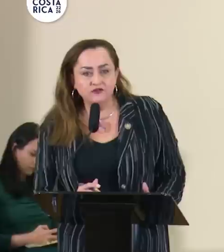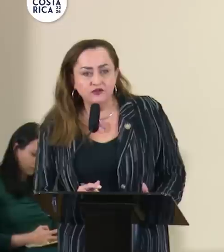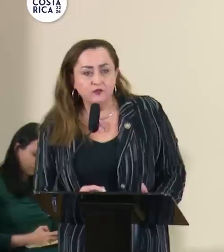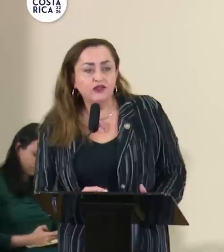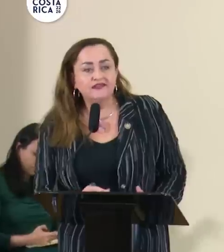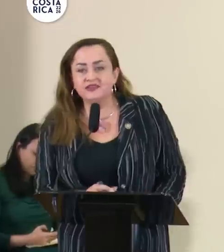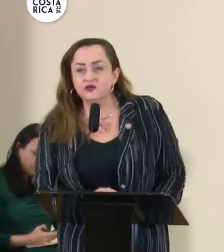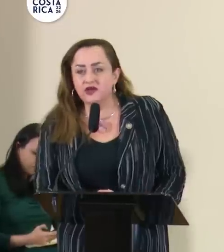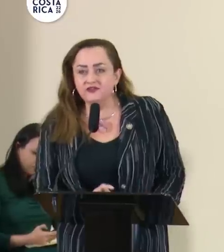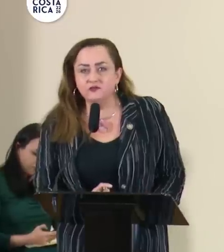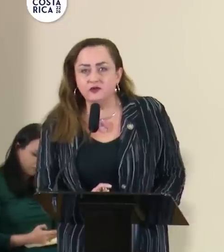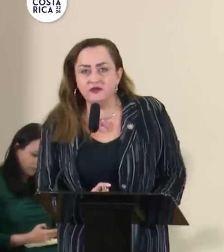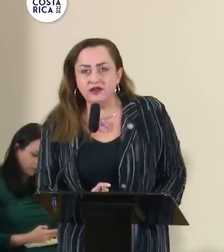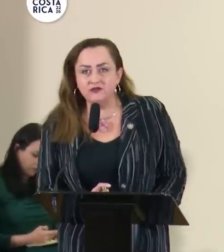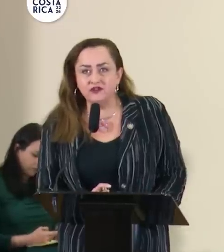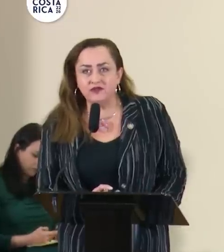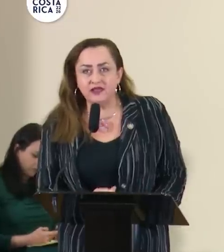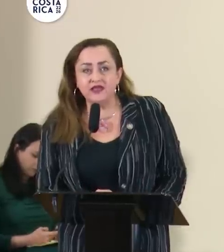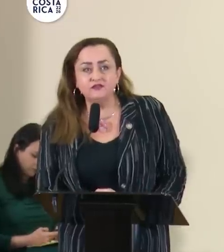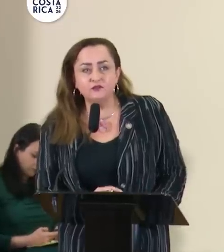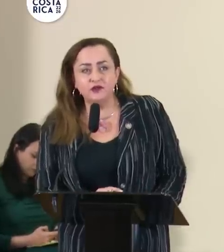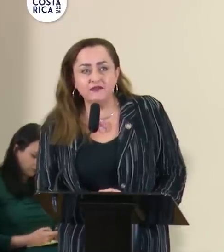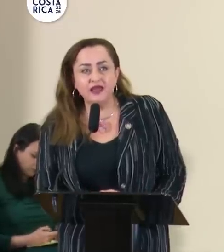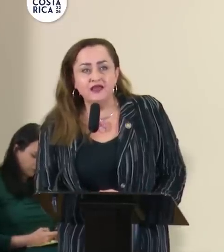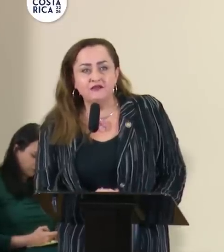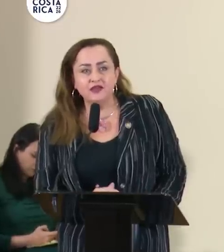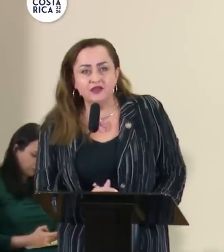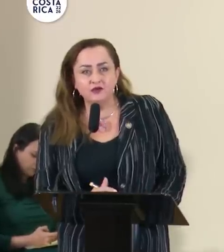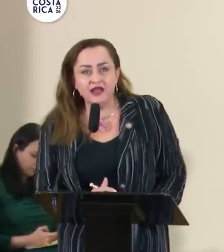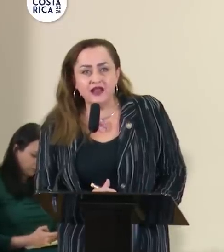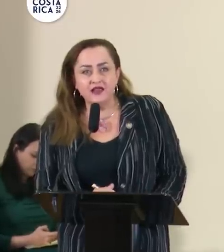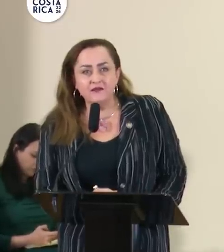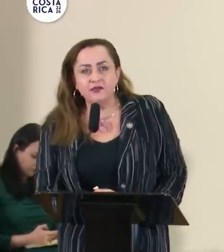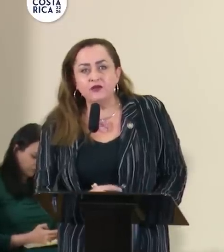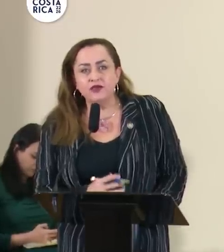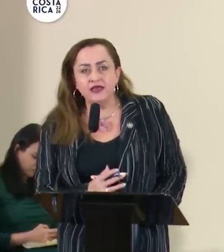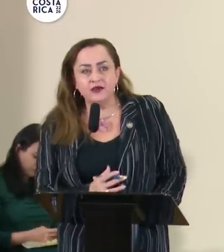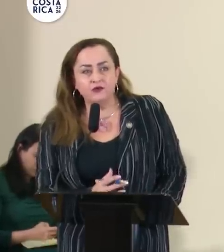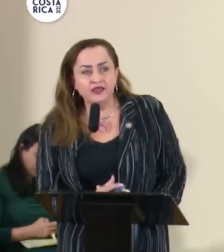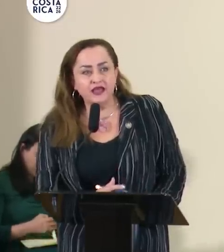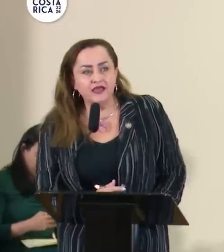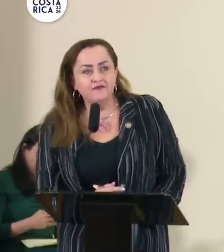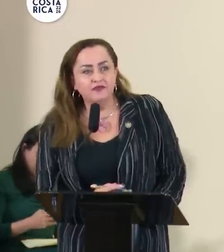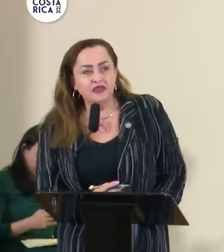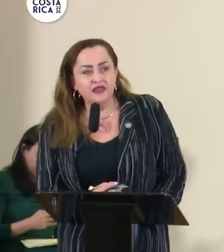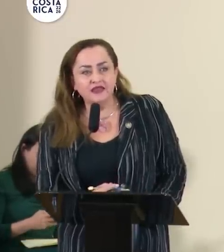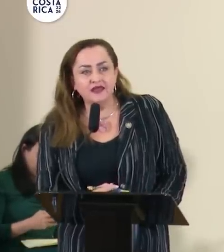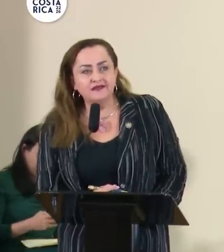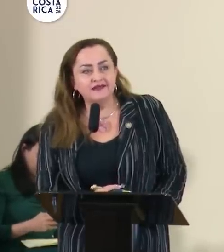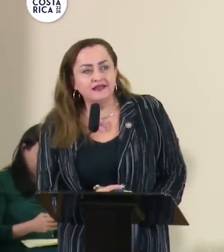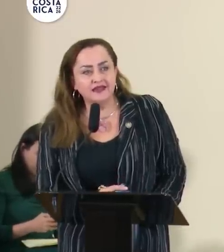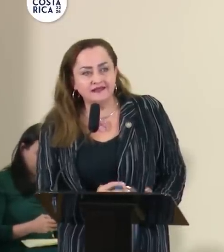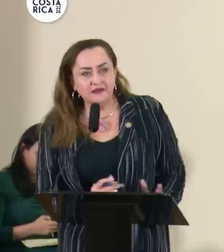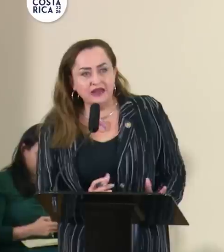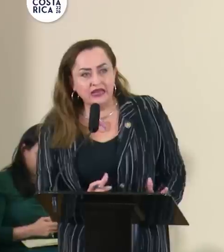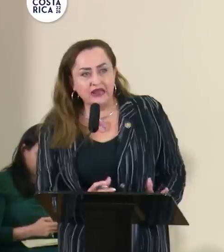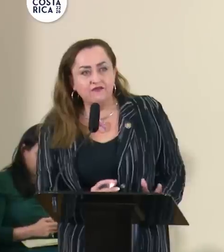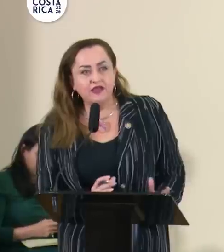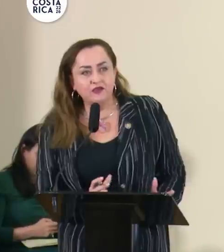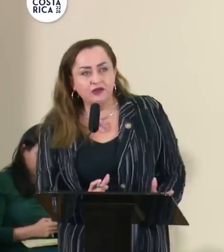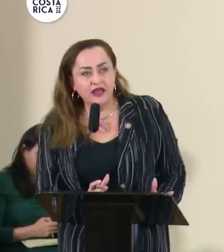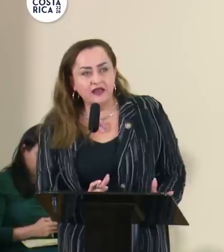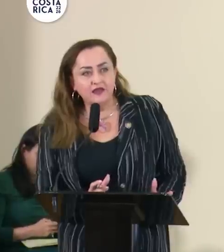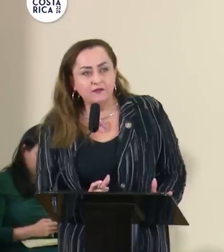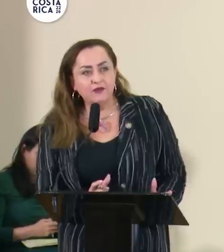nuestros vecinos, porque este no es un problema de Costa Rica, es un problema regional, pero que el abordaje tiene que darse de esa